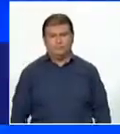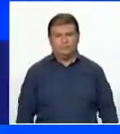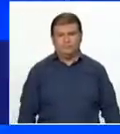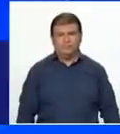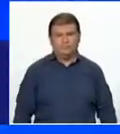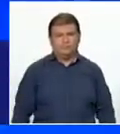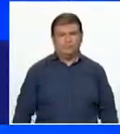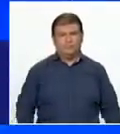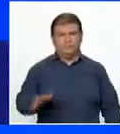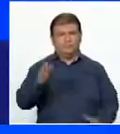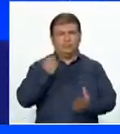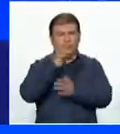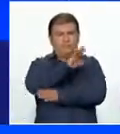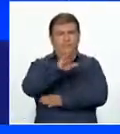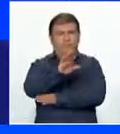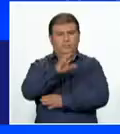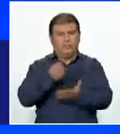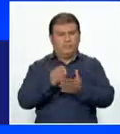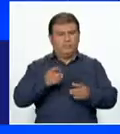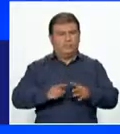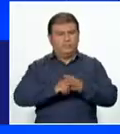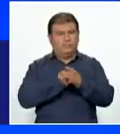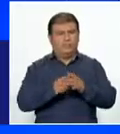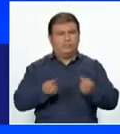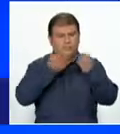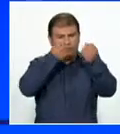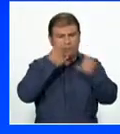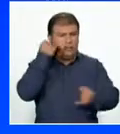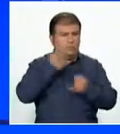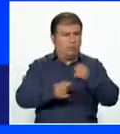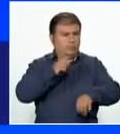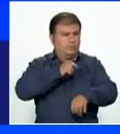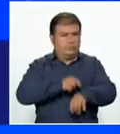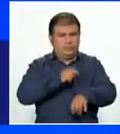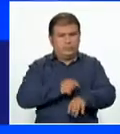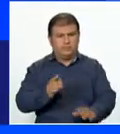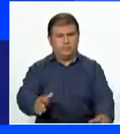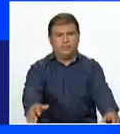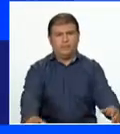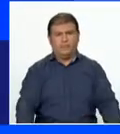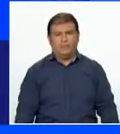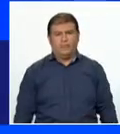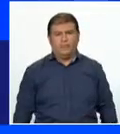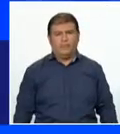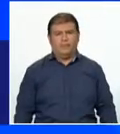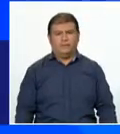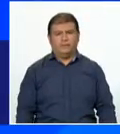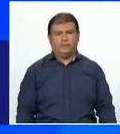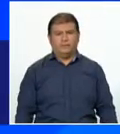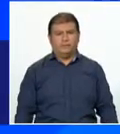Bienvenidos a 90 a mediodía. Lorena, buenas tardes. Buenas tardes. Comenzamos con información de último minuto.